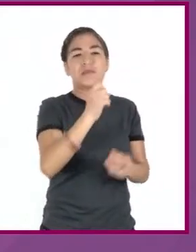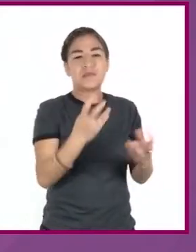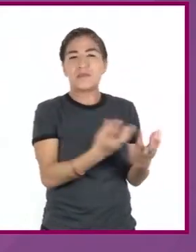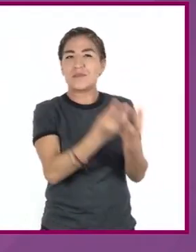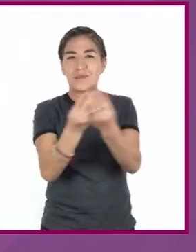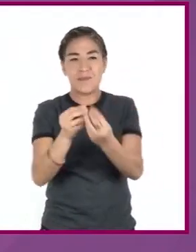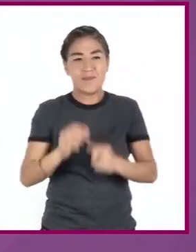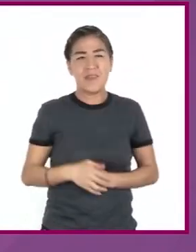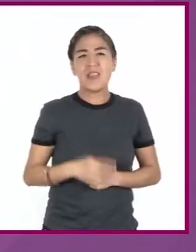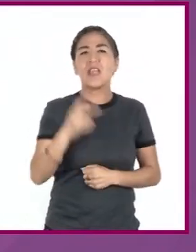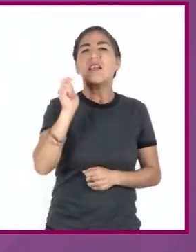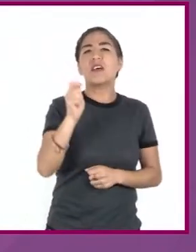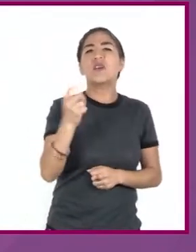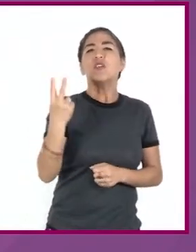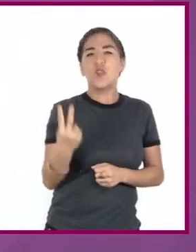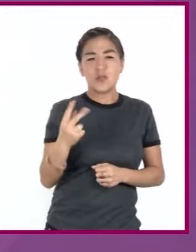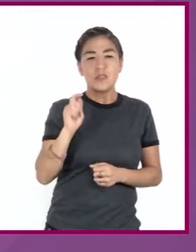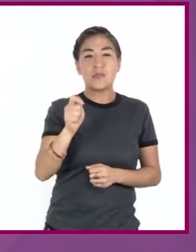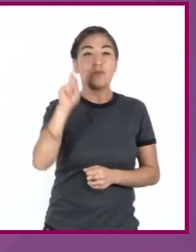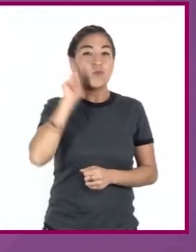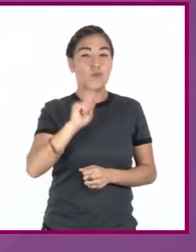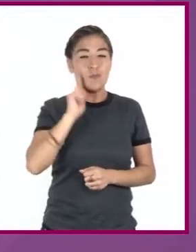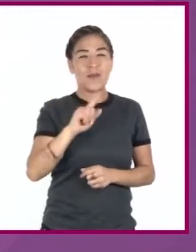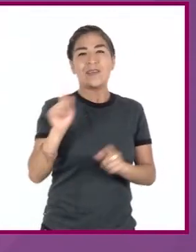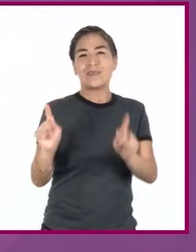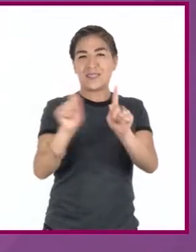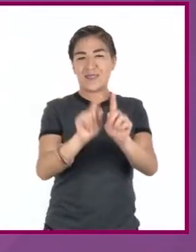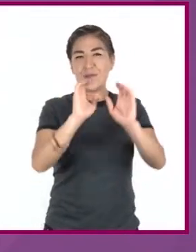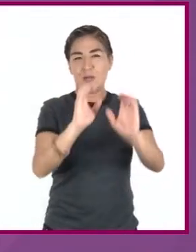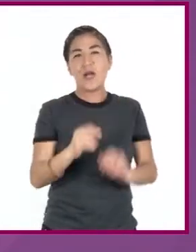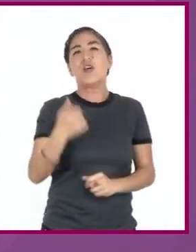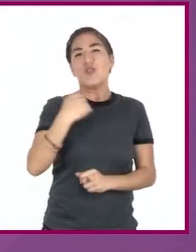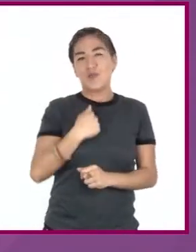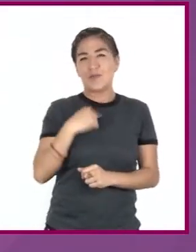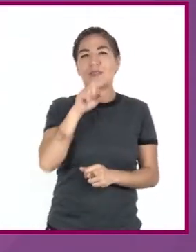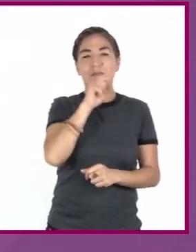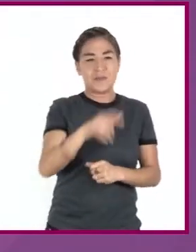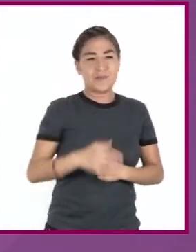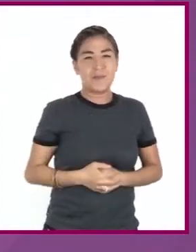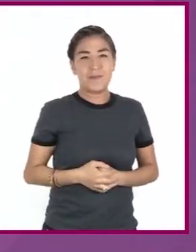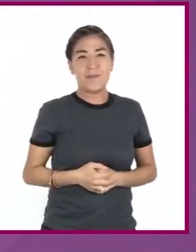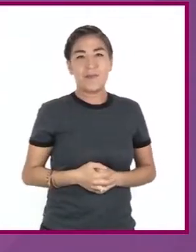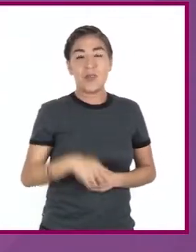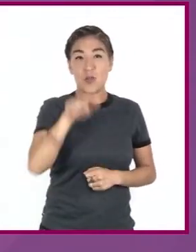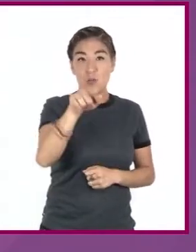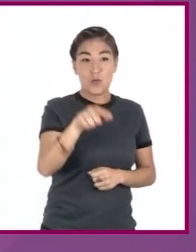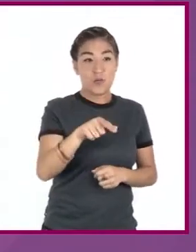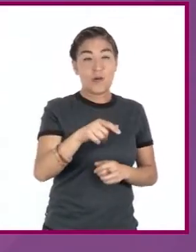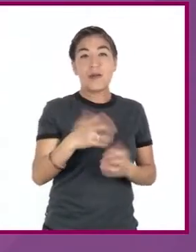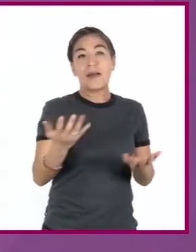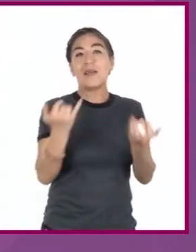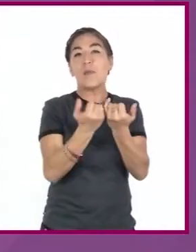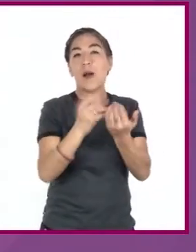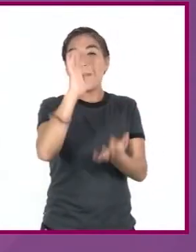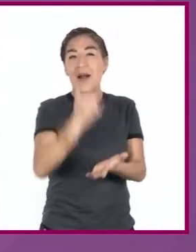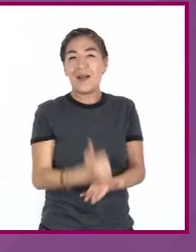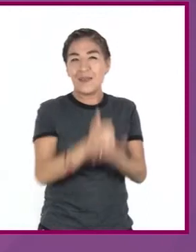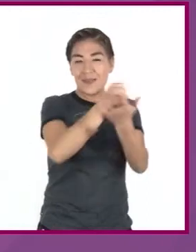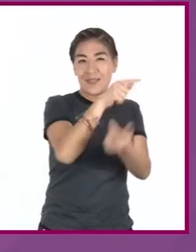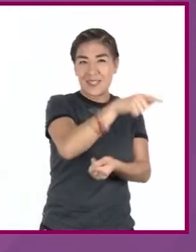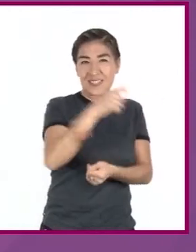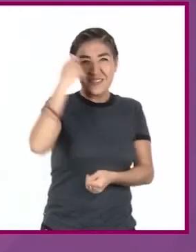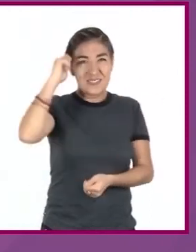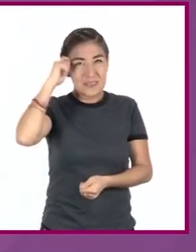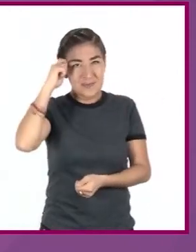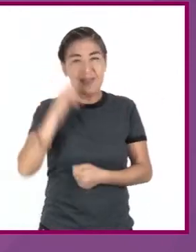Y los 2 sirvientes éramos una doncella para su esposa y yo. ¿Entonces usted viajó como su sirviente y no como su